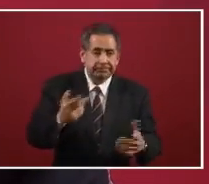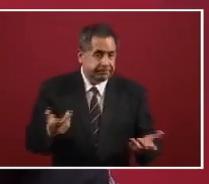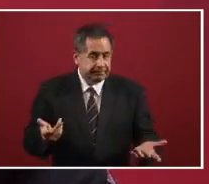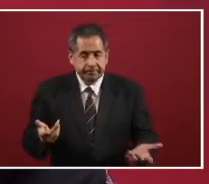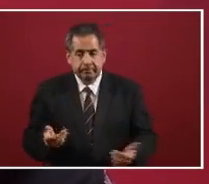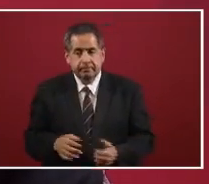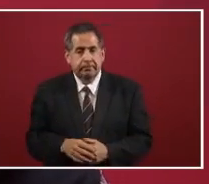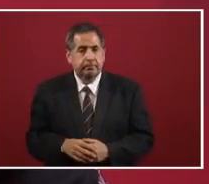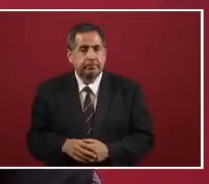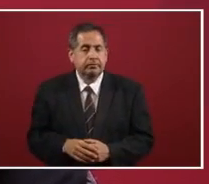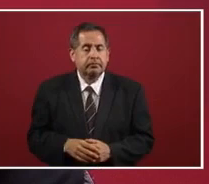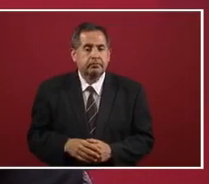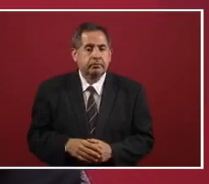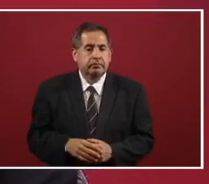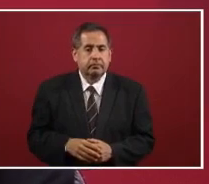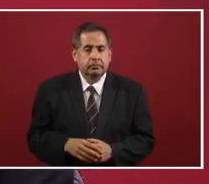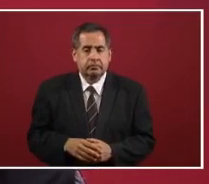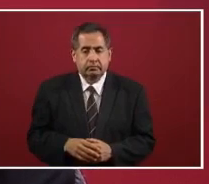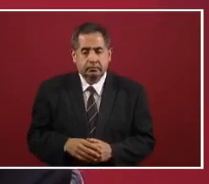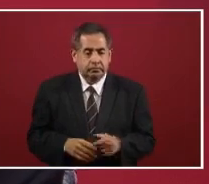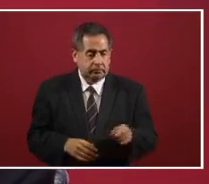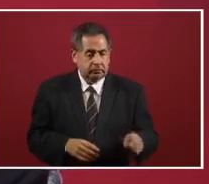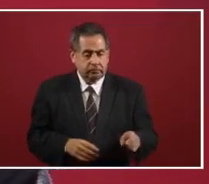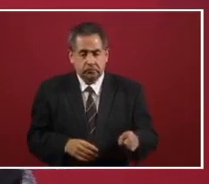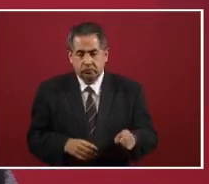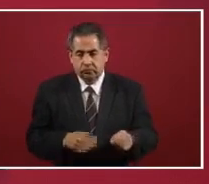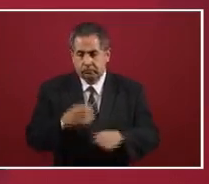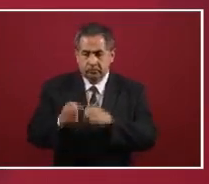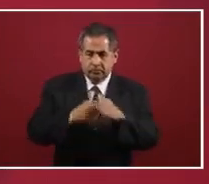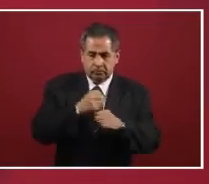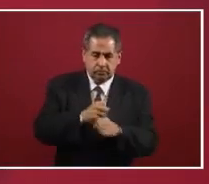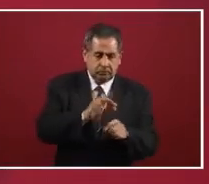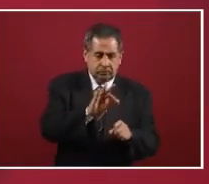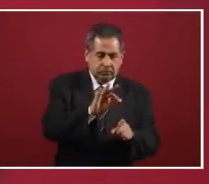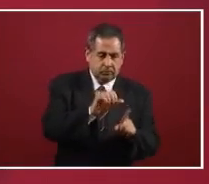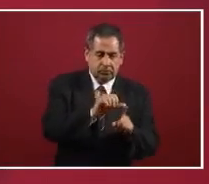que sí va de los 40 a los